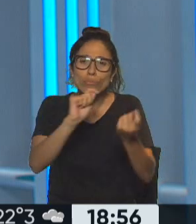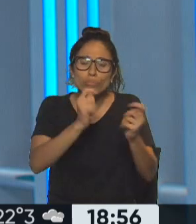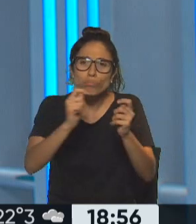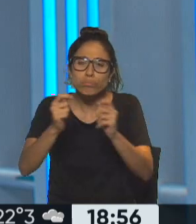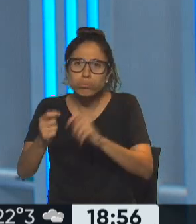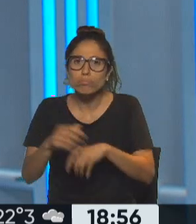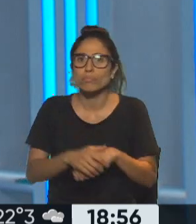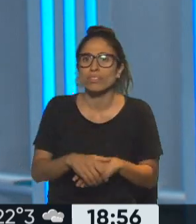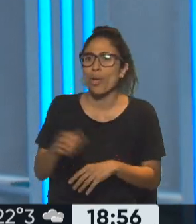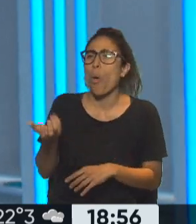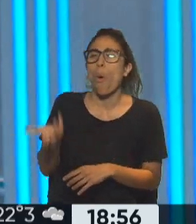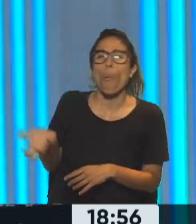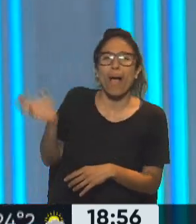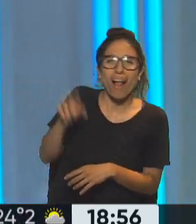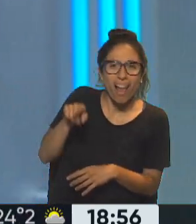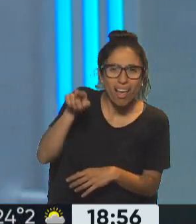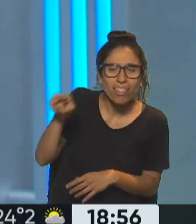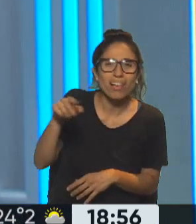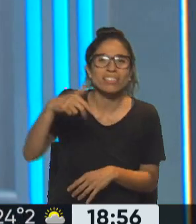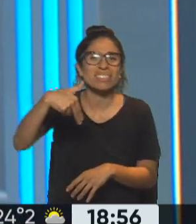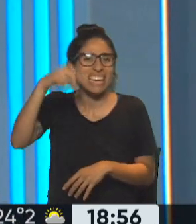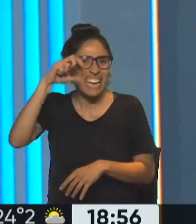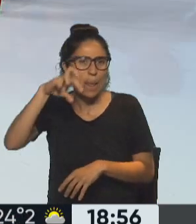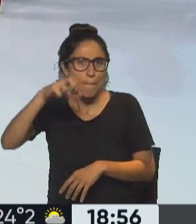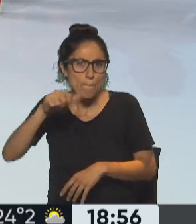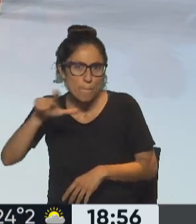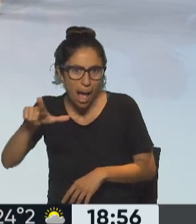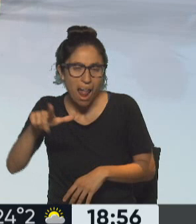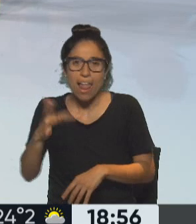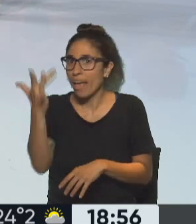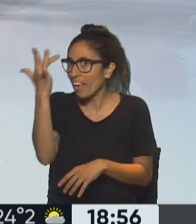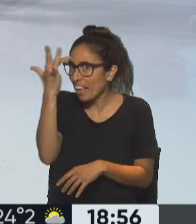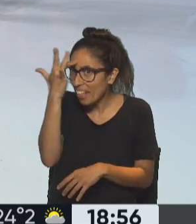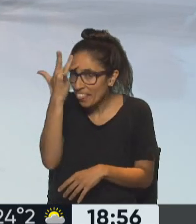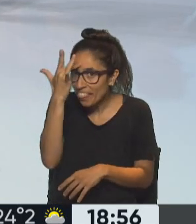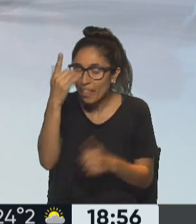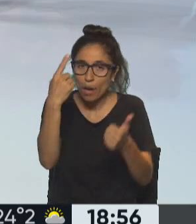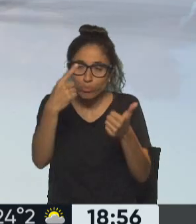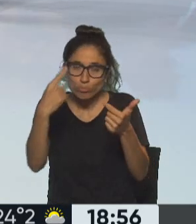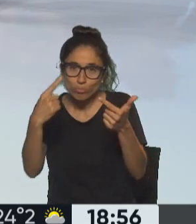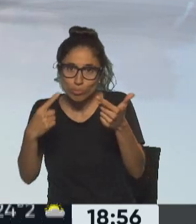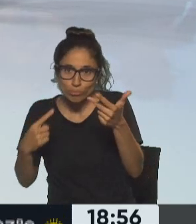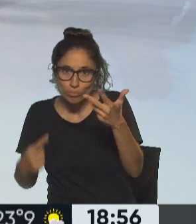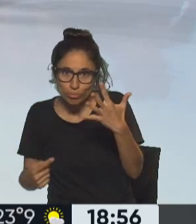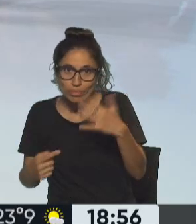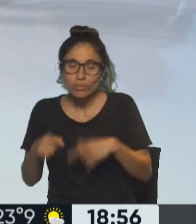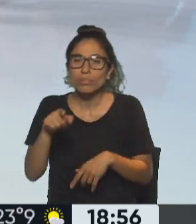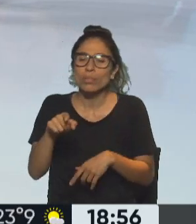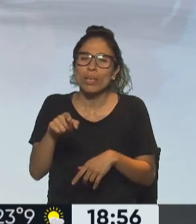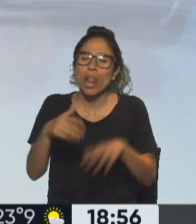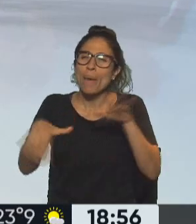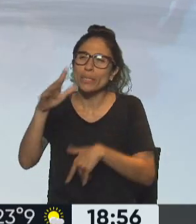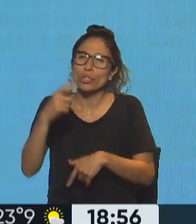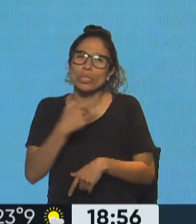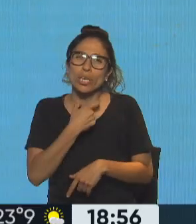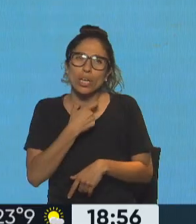de Bangladesh, Nepal, India, tenían que fijarse como un karaoke en el celular, porque la única palabra que nombraban era muchacho.